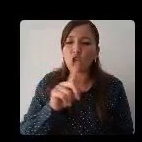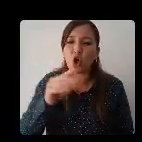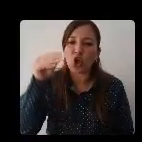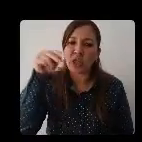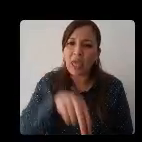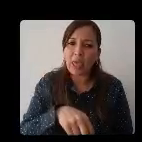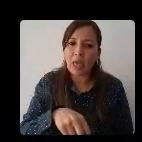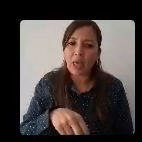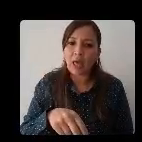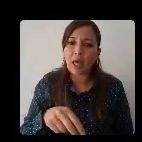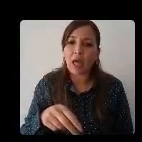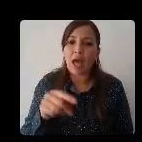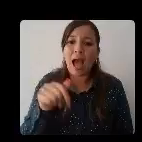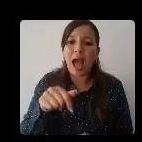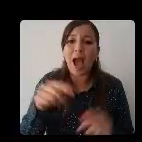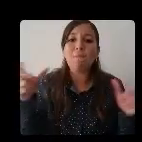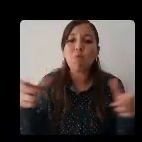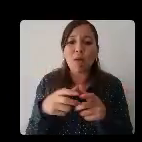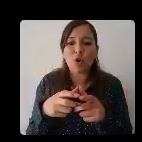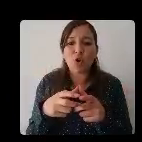fue un plus, ¿no?